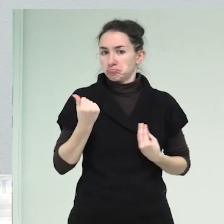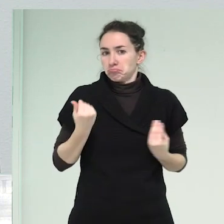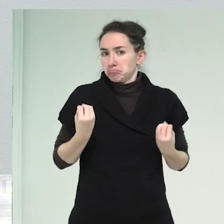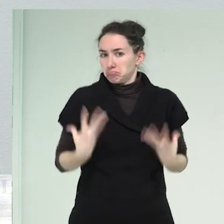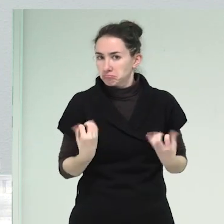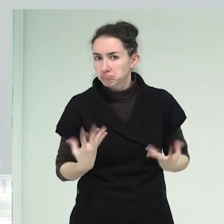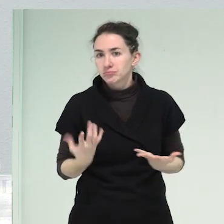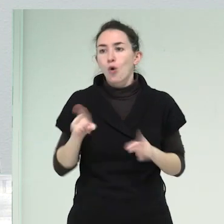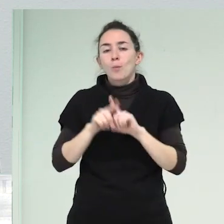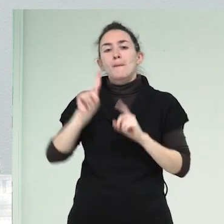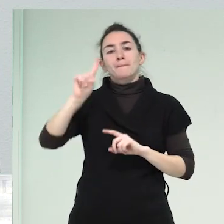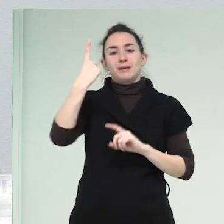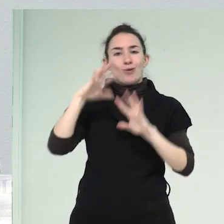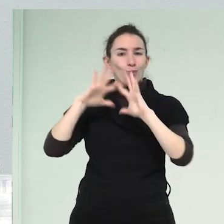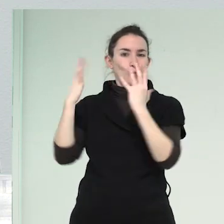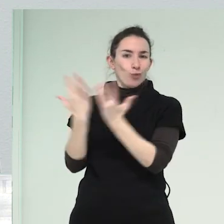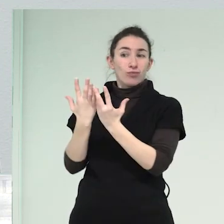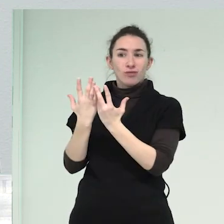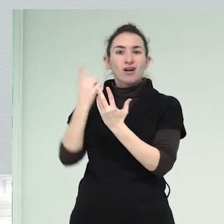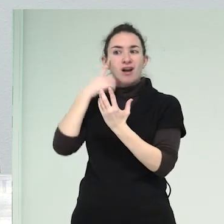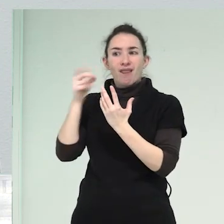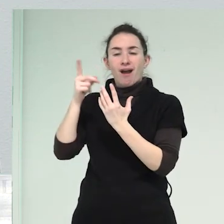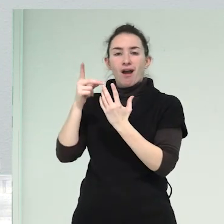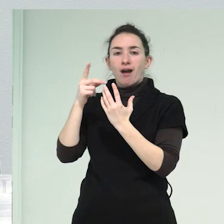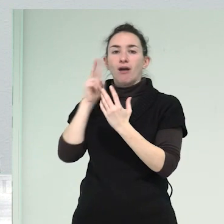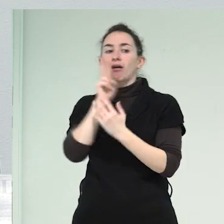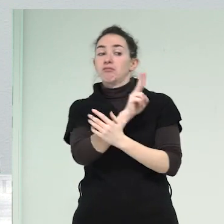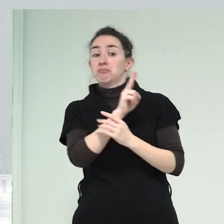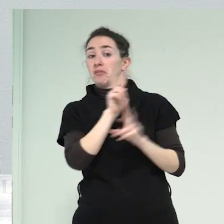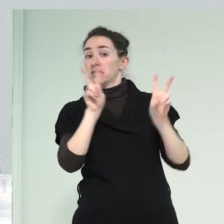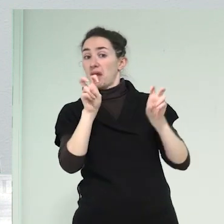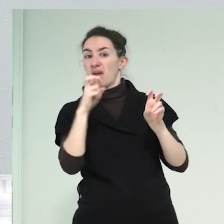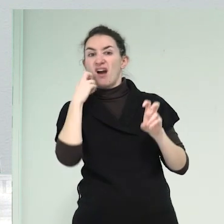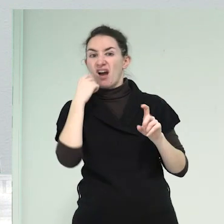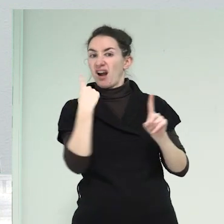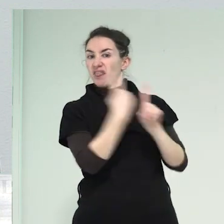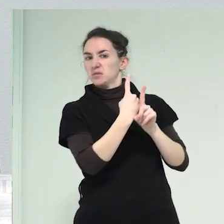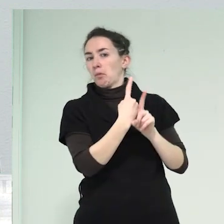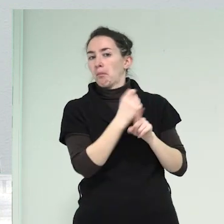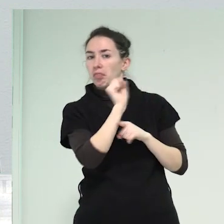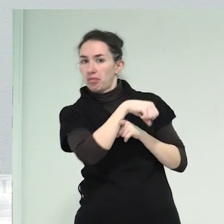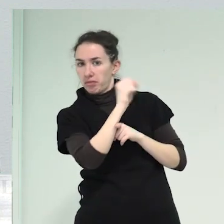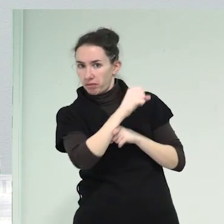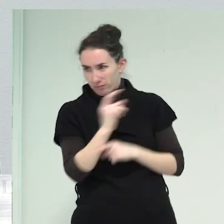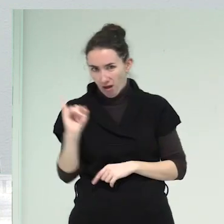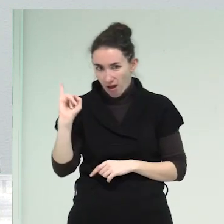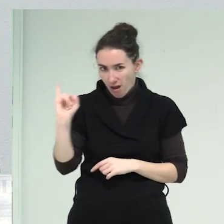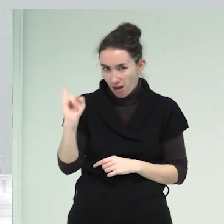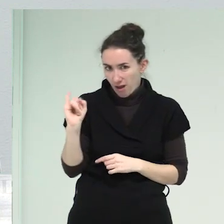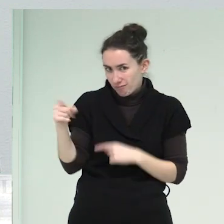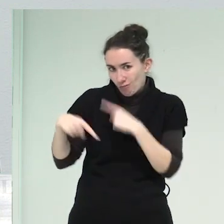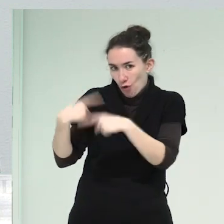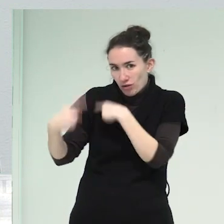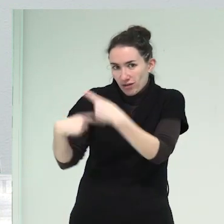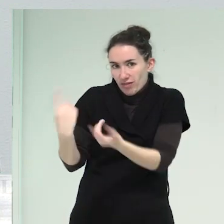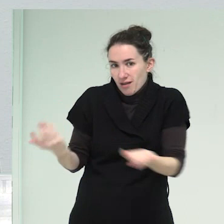de un primer mundo que a veces no mira el racismo, por más que, o sea, que no mire el racismo que existe en la cotidianidad, y